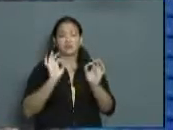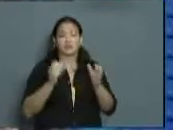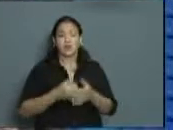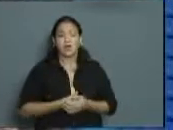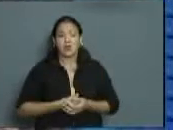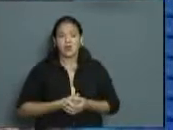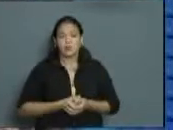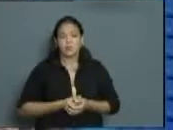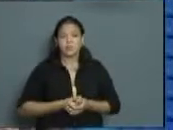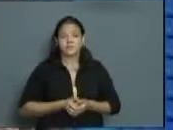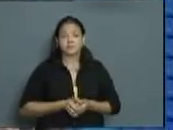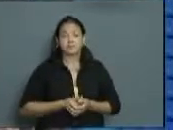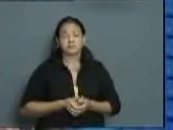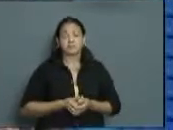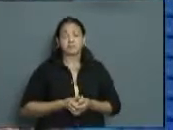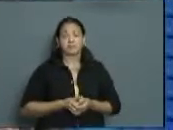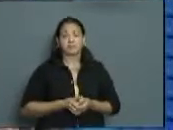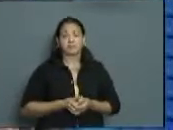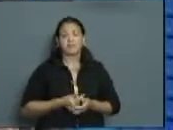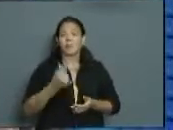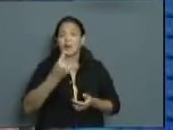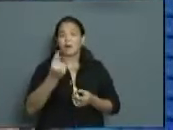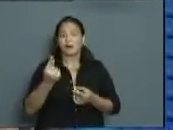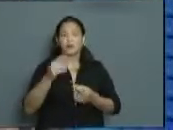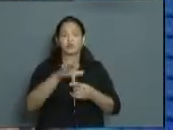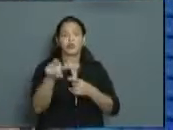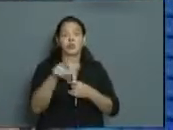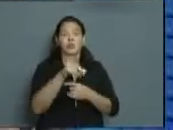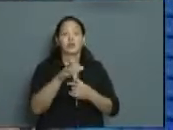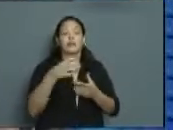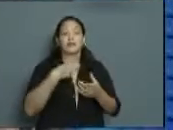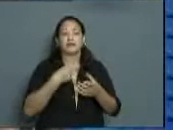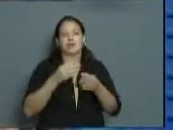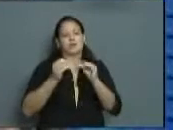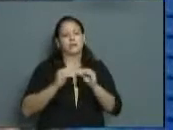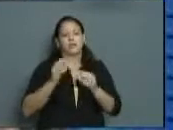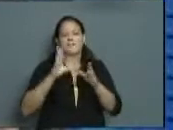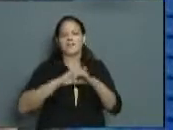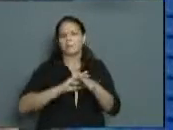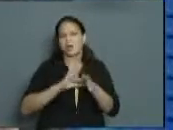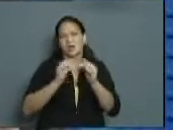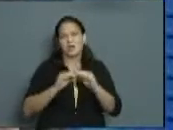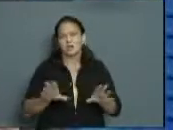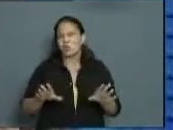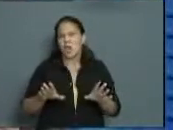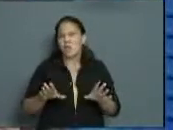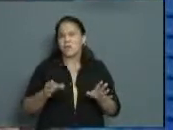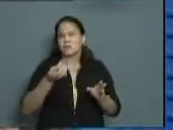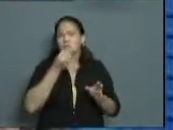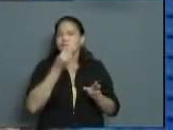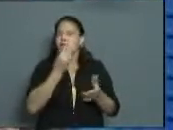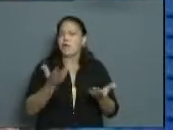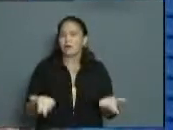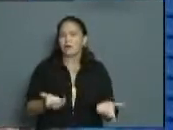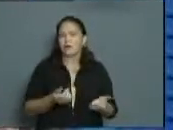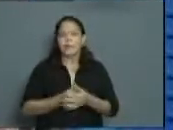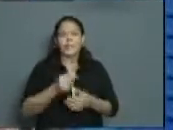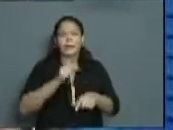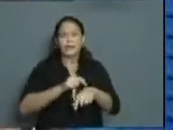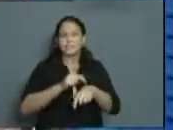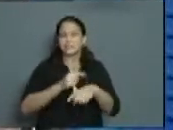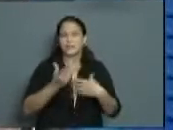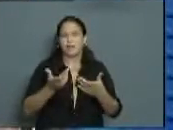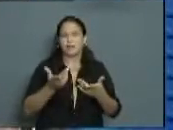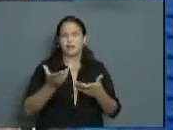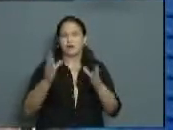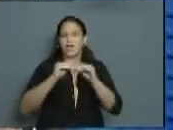que cada vez que usted tenga una enfermedad de forma natural, no está todavía definido exactamente qué tiempo usted mantiene los